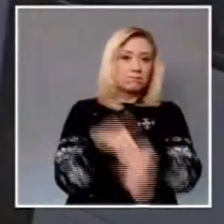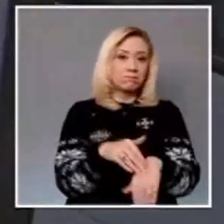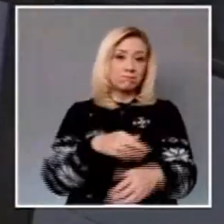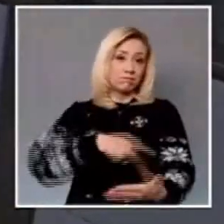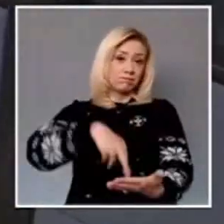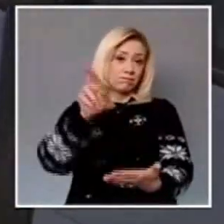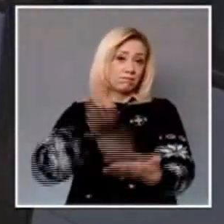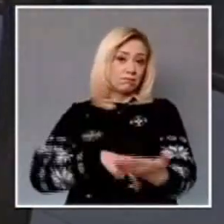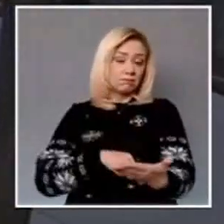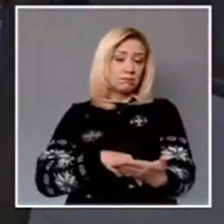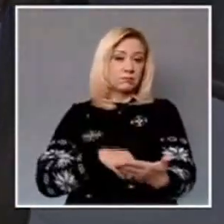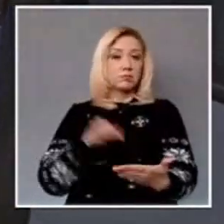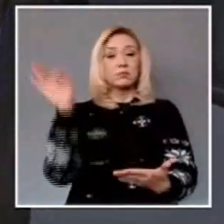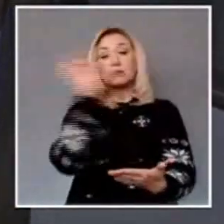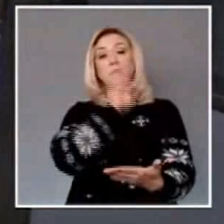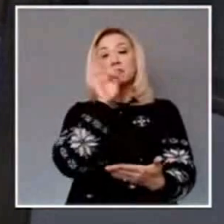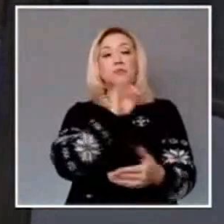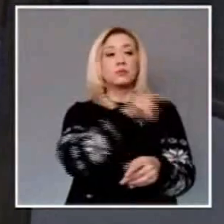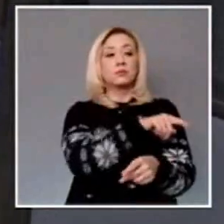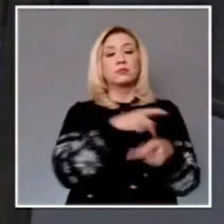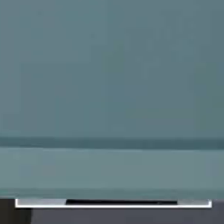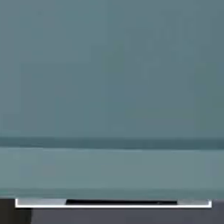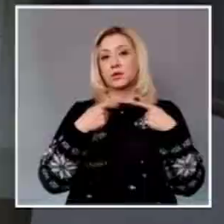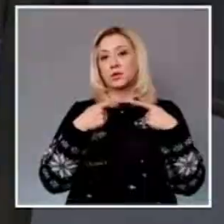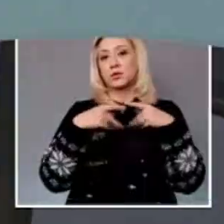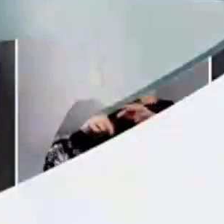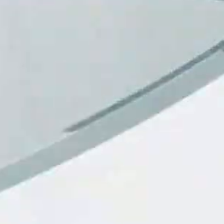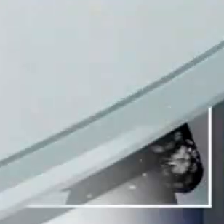el trabajador no lo ratifique.